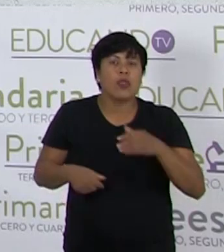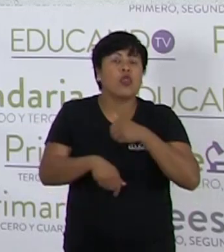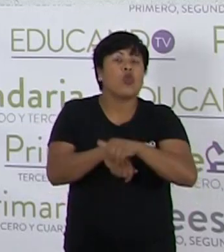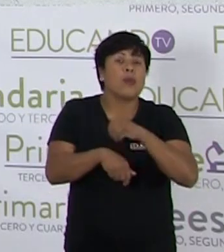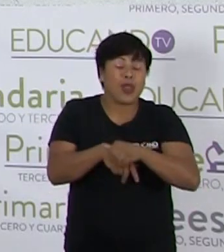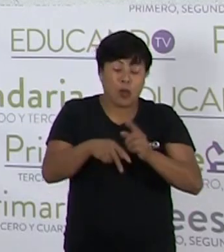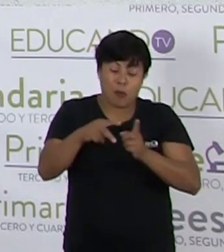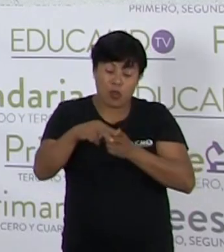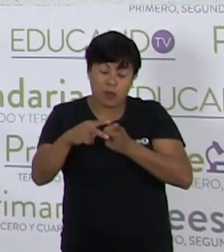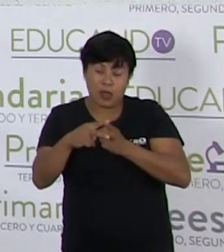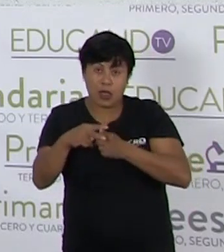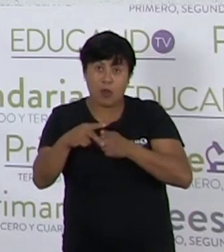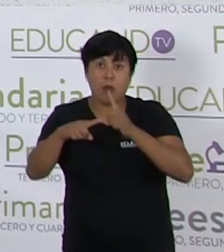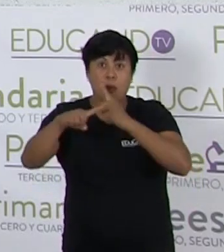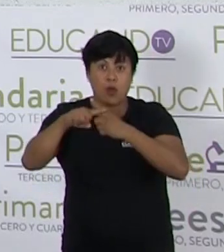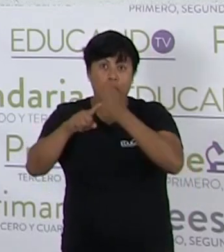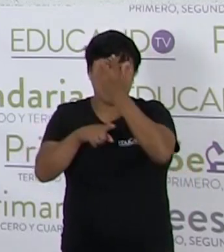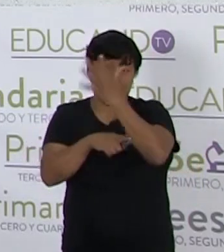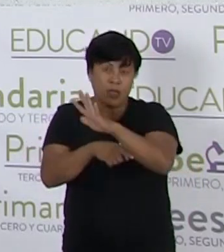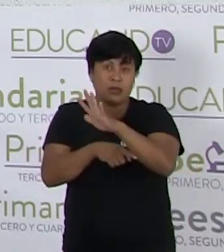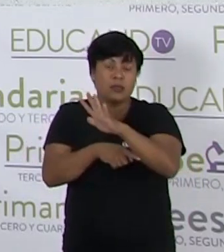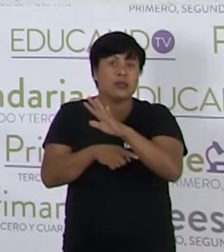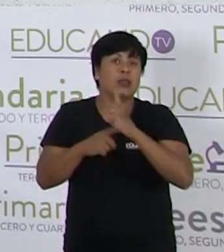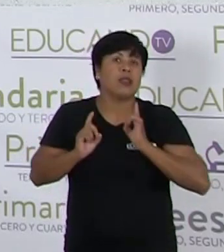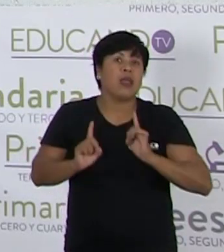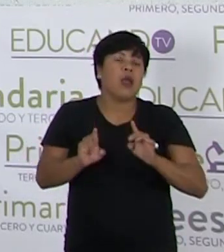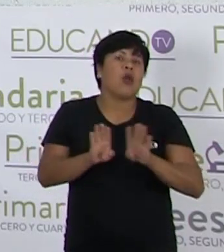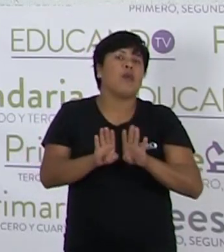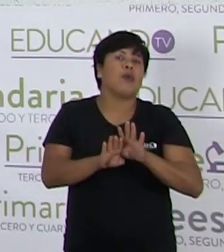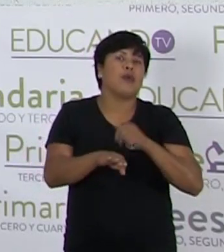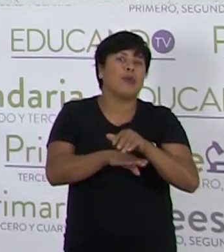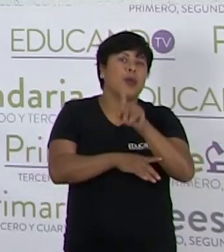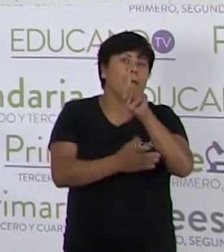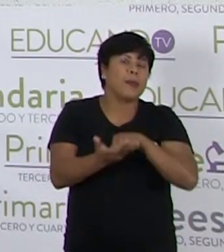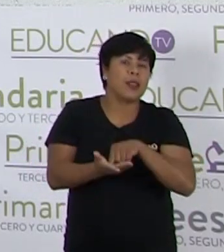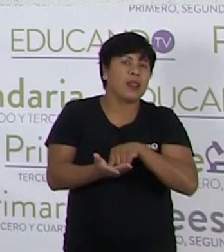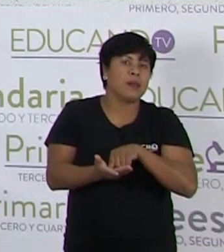número multiplicado por 10 nos da como resultado 1,000?